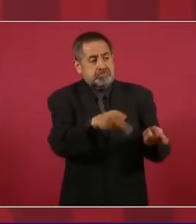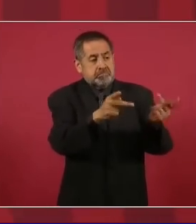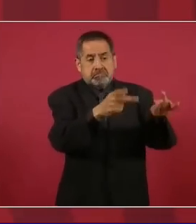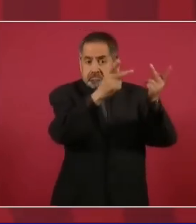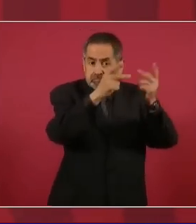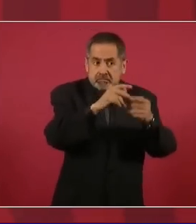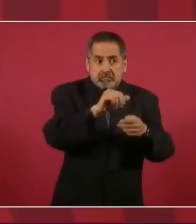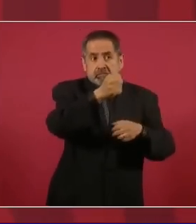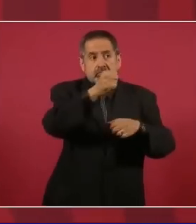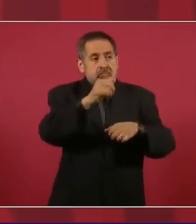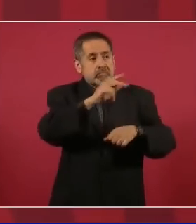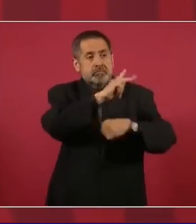extranjeros,